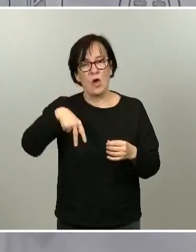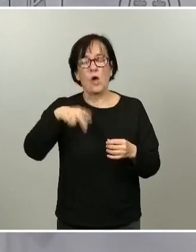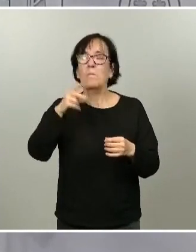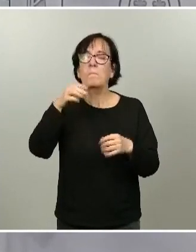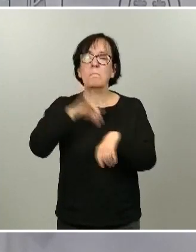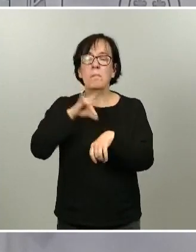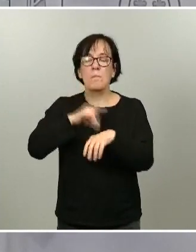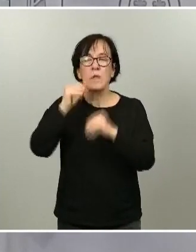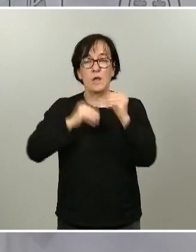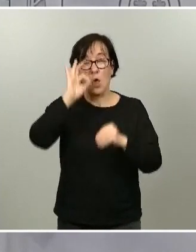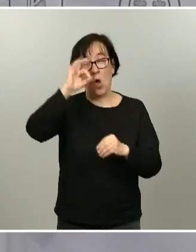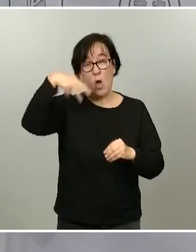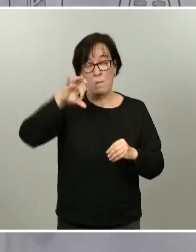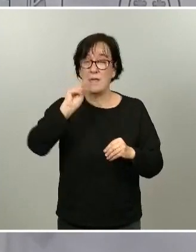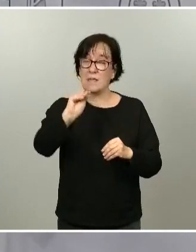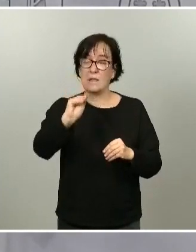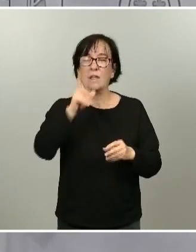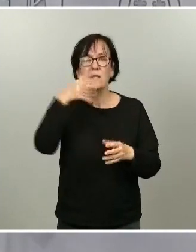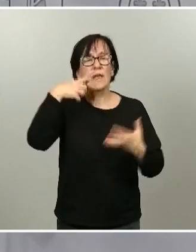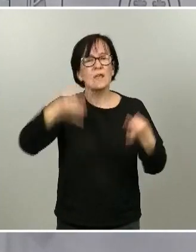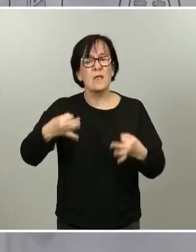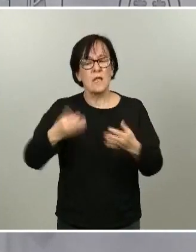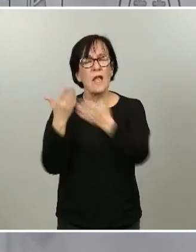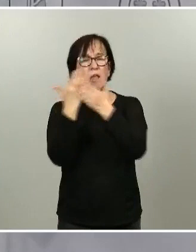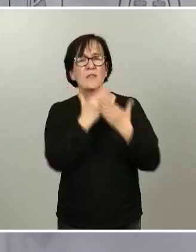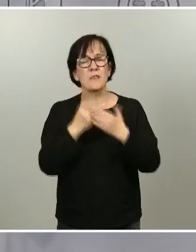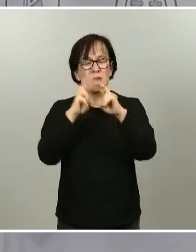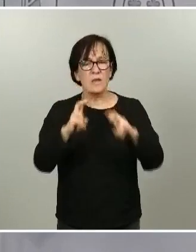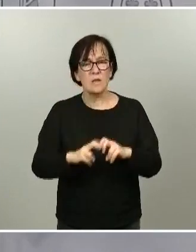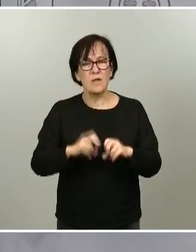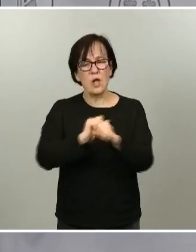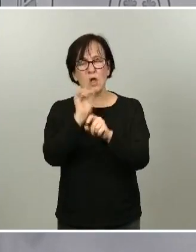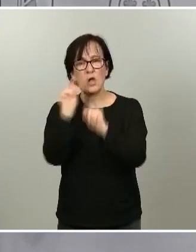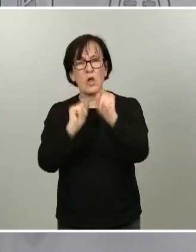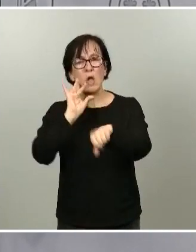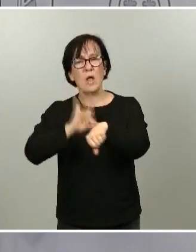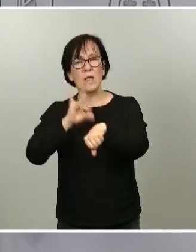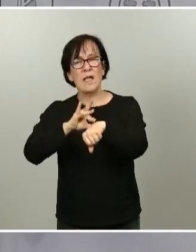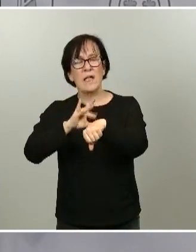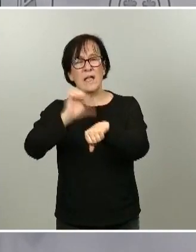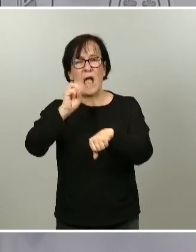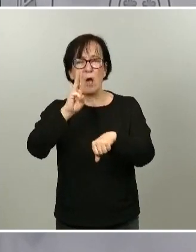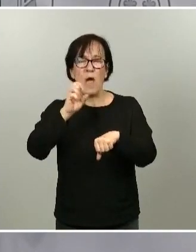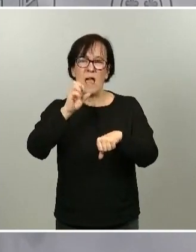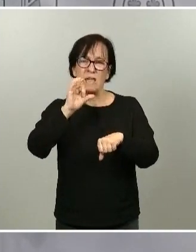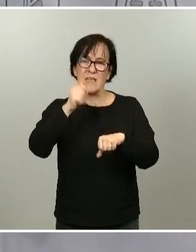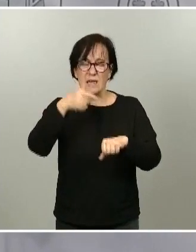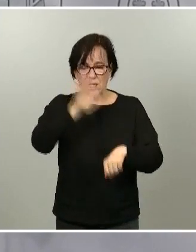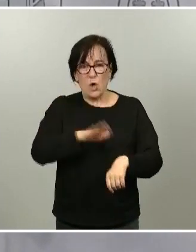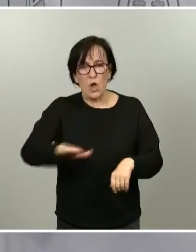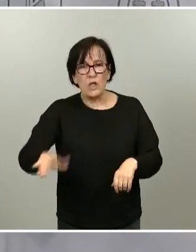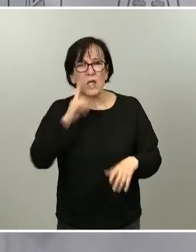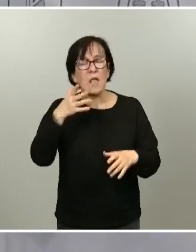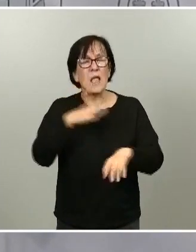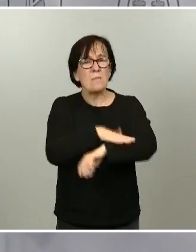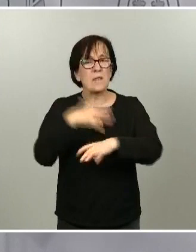Organización Mundial de la Salud, que ha asegurado que estudiará la relación del coronavirus con la enfermedad de Kawasaki en los niños. ¿Tiene el Ministerio de Sanidad más información